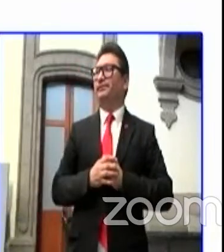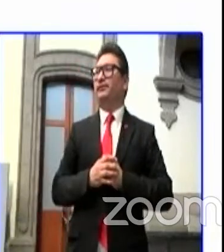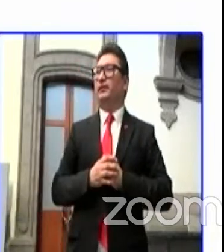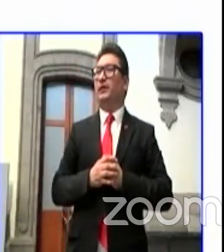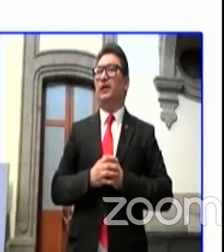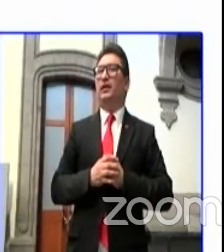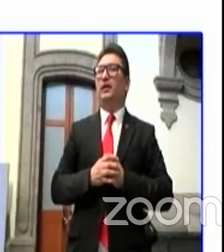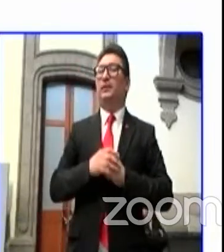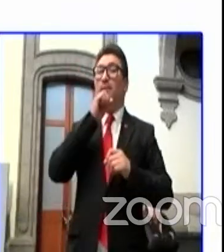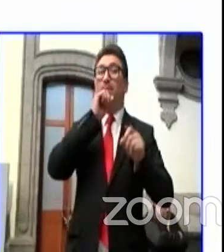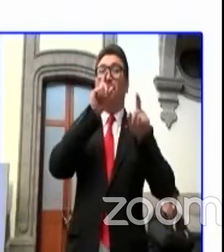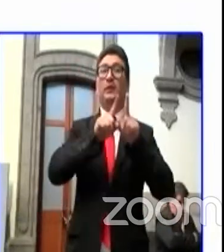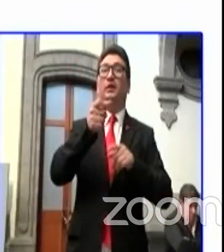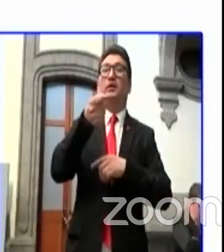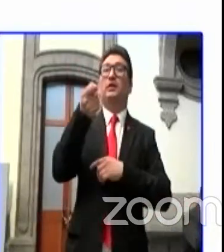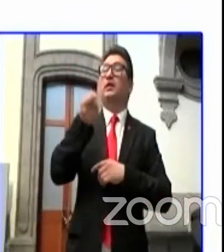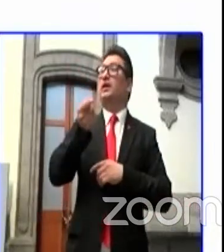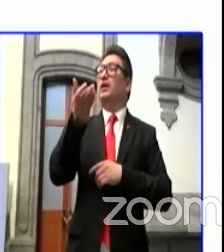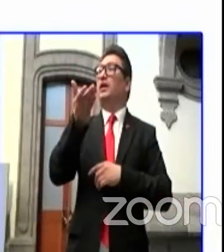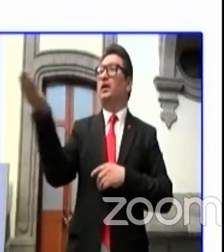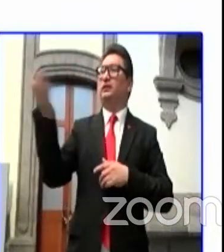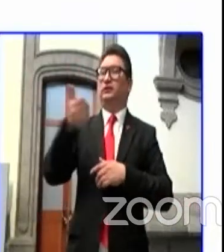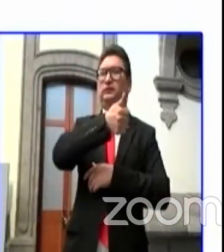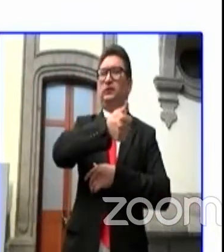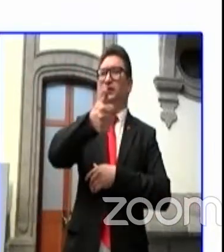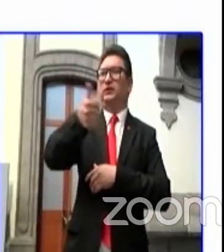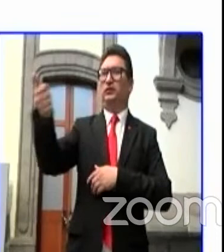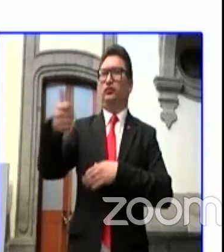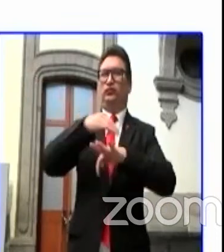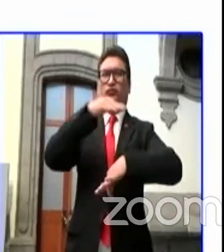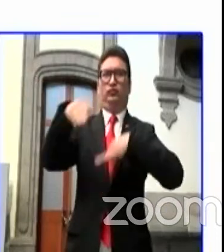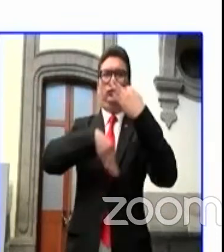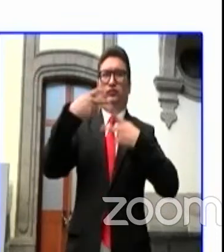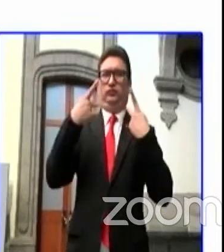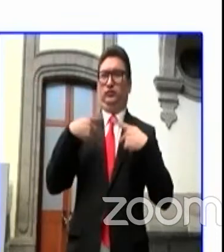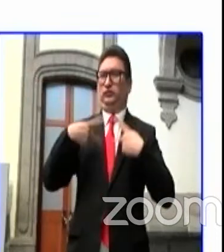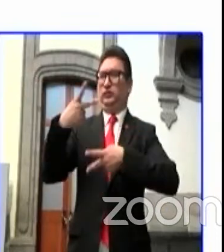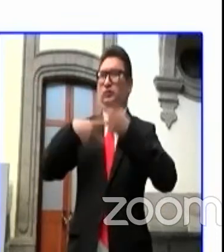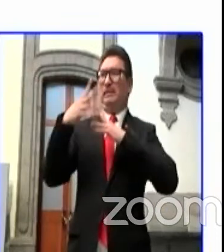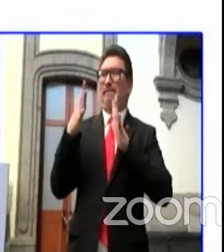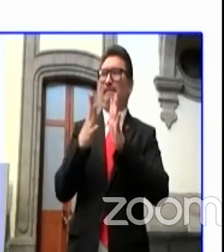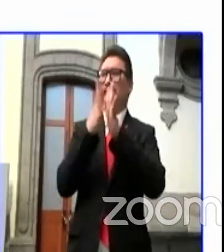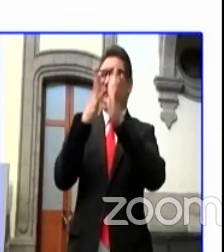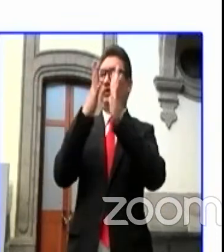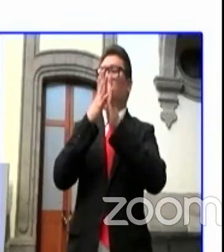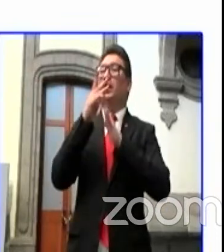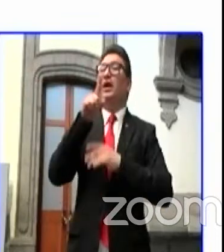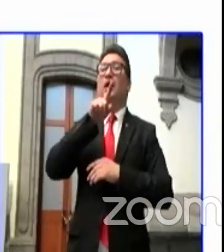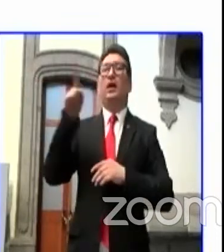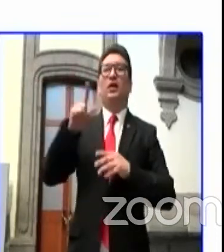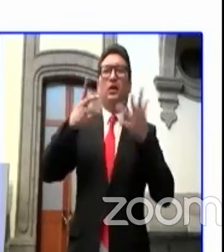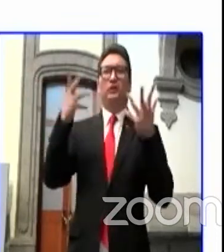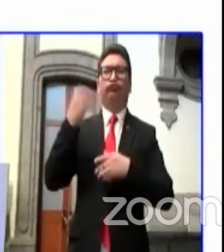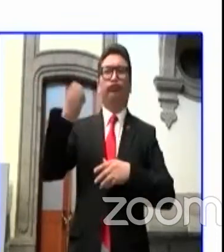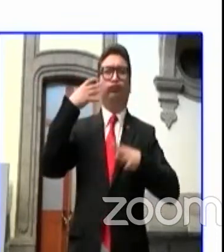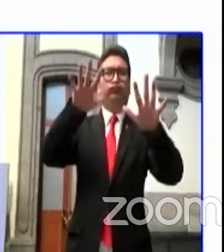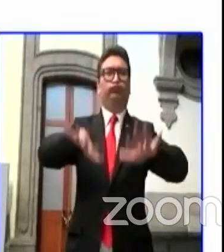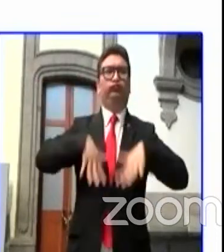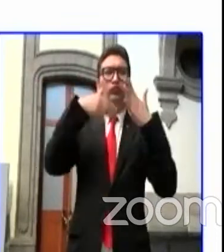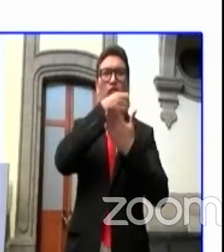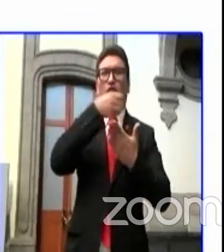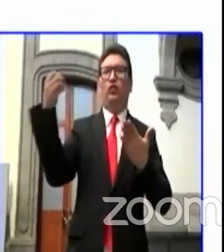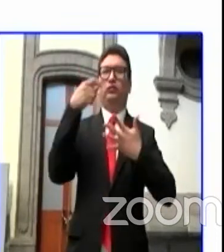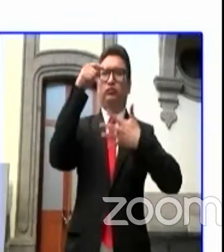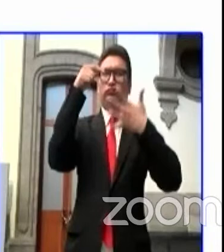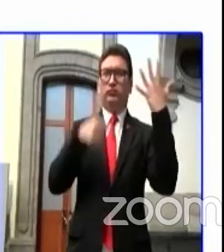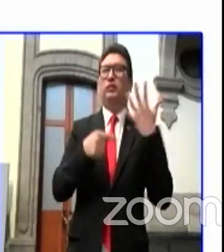Saludo también a todos y cada uno de los participantes que hicieron posible este foro, a toda la gente que